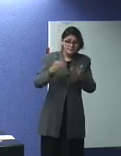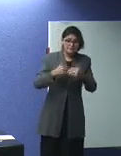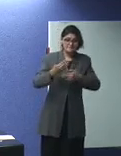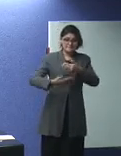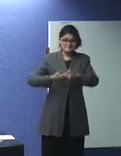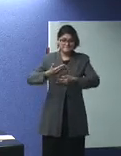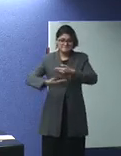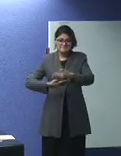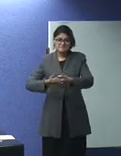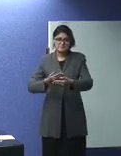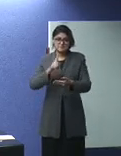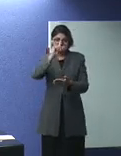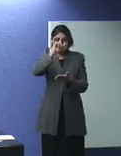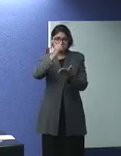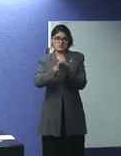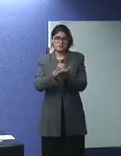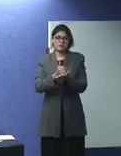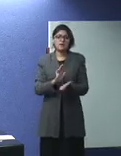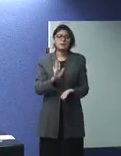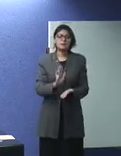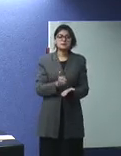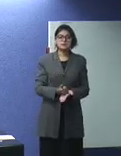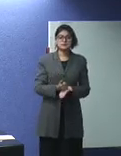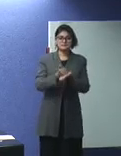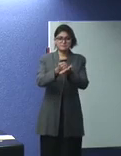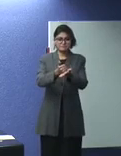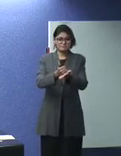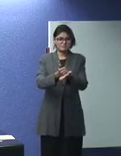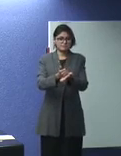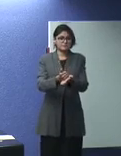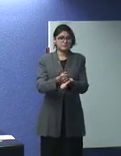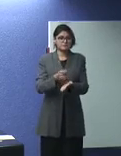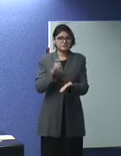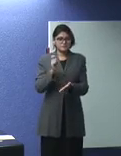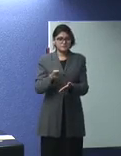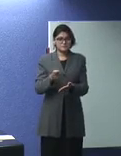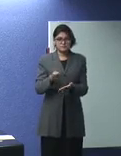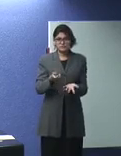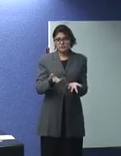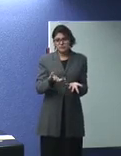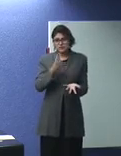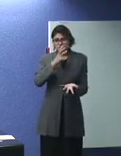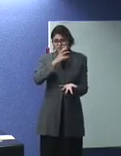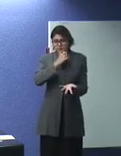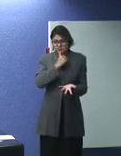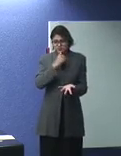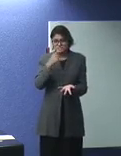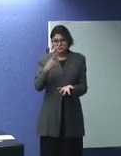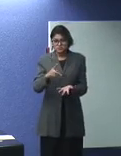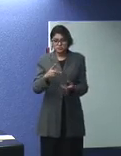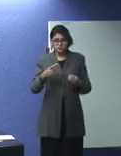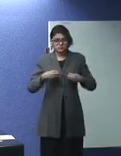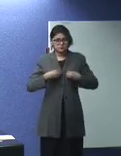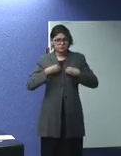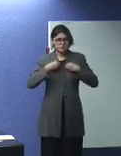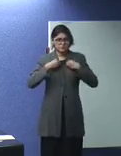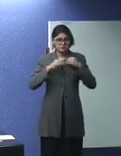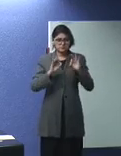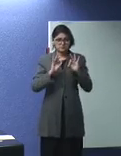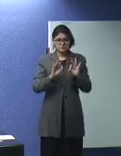proceso traumático, ¿no? Sin dar posibilidad a otros aspectos de las vidas de las personas